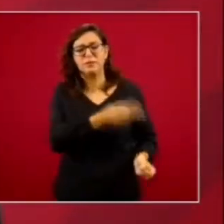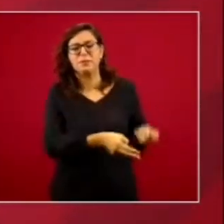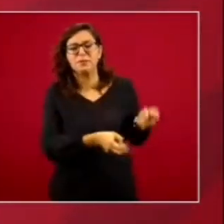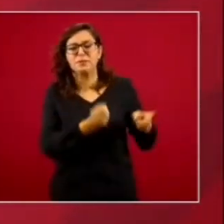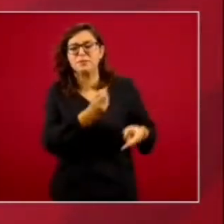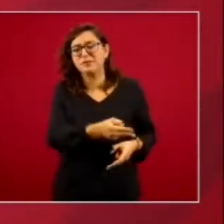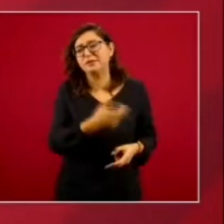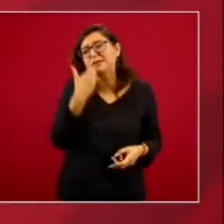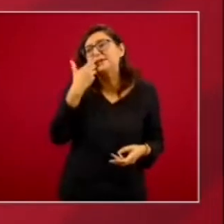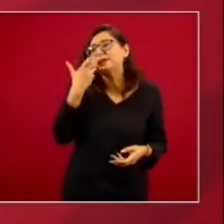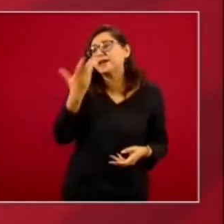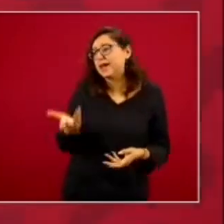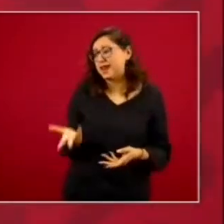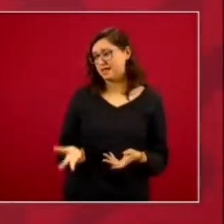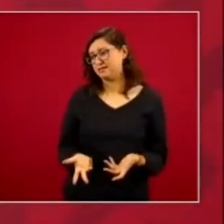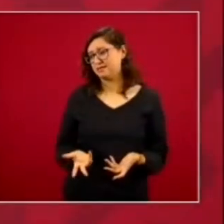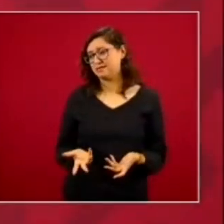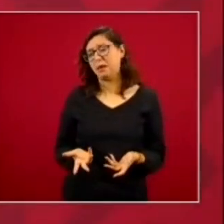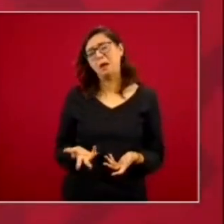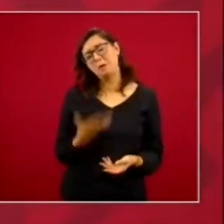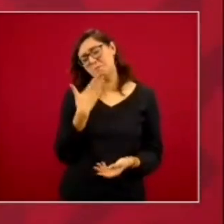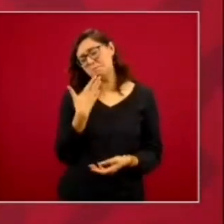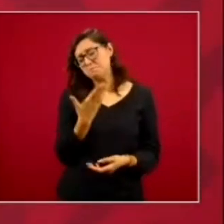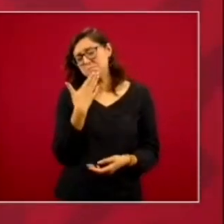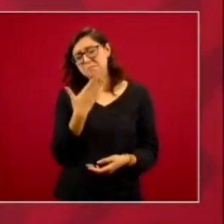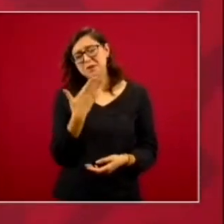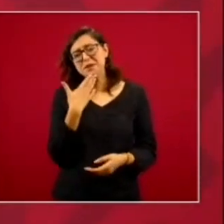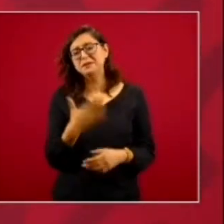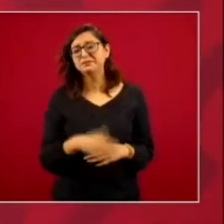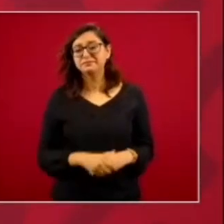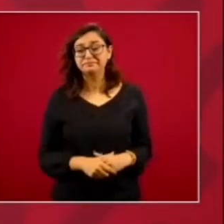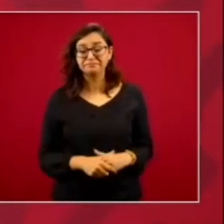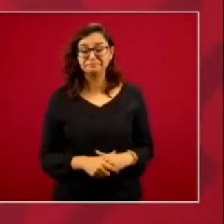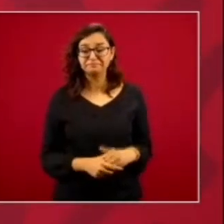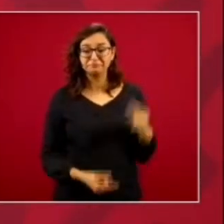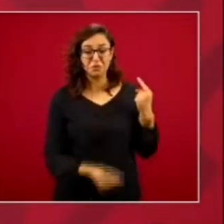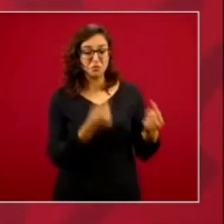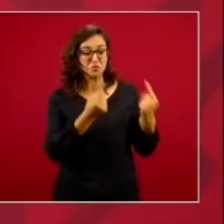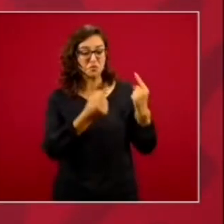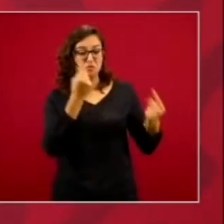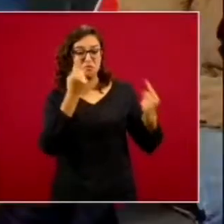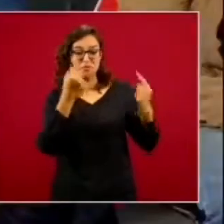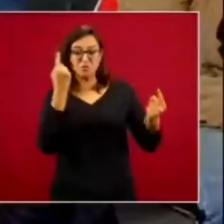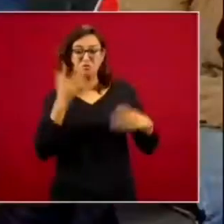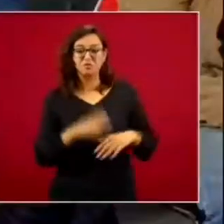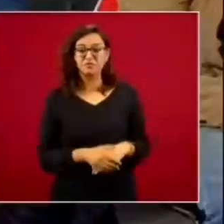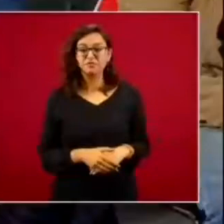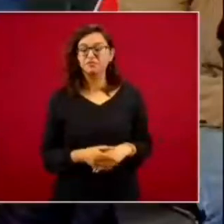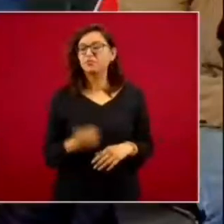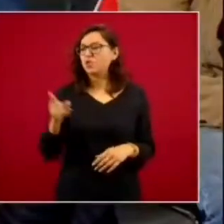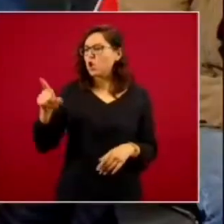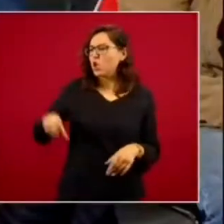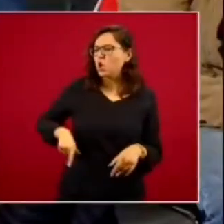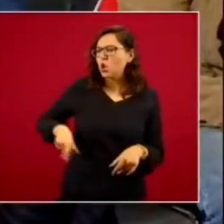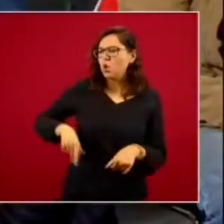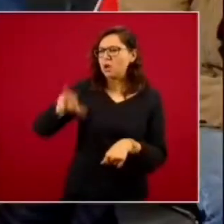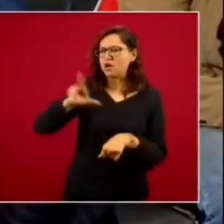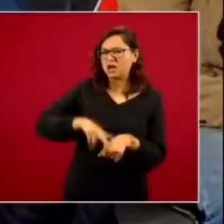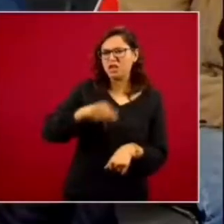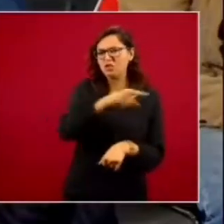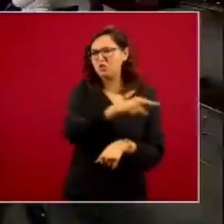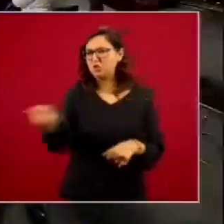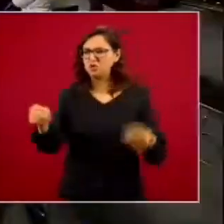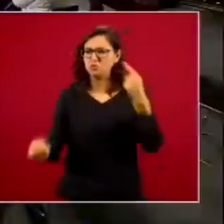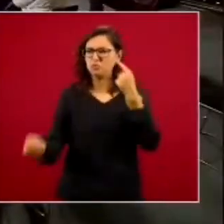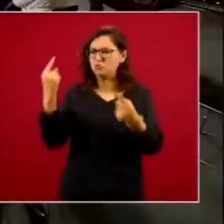Entonces, es legítimo. Pero a los gobernadores, ¿qué les dice sobre esa acusación en particular? Pues que están